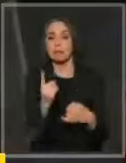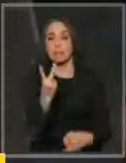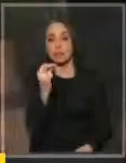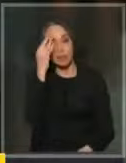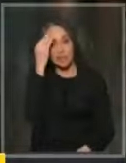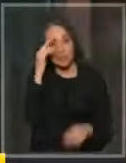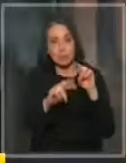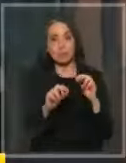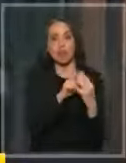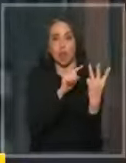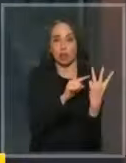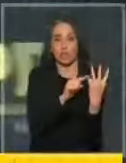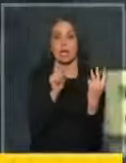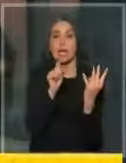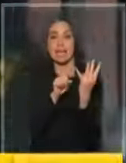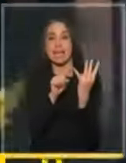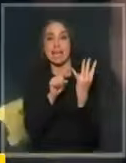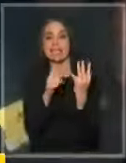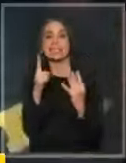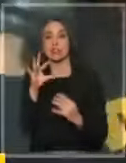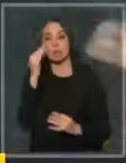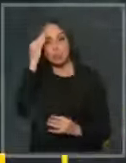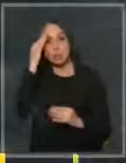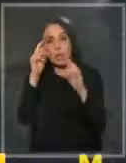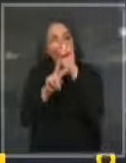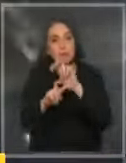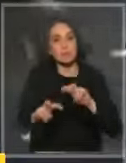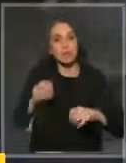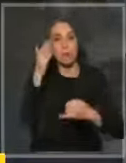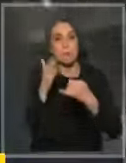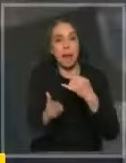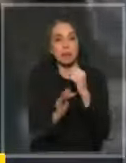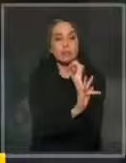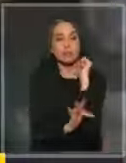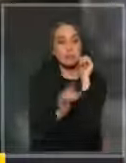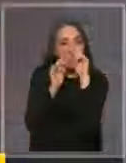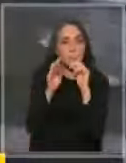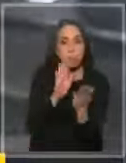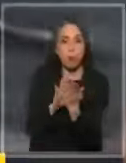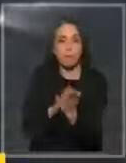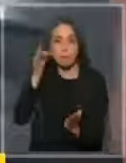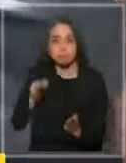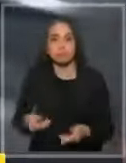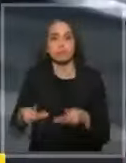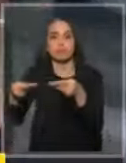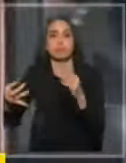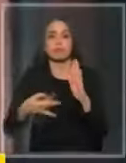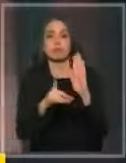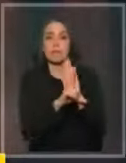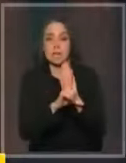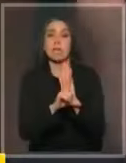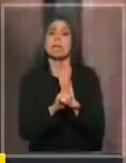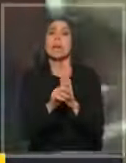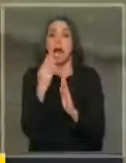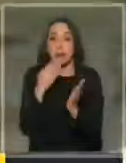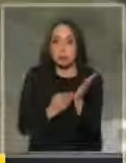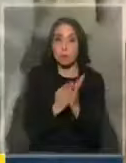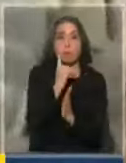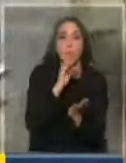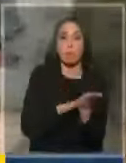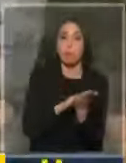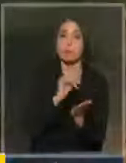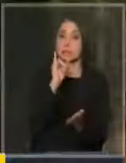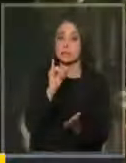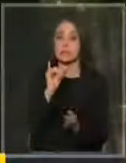y el último con un plazo de 150 para poder terminar de acreditar este delito, que en un principio sí estaba acreditado a juicio de